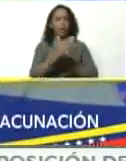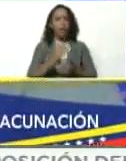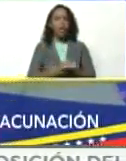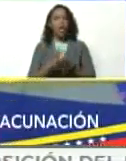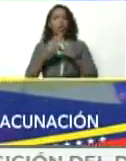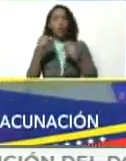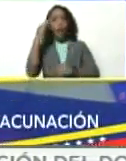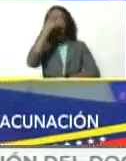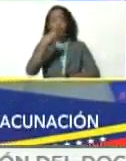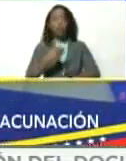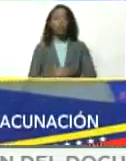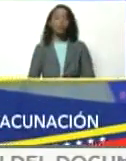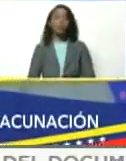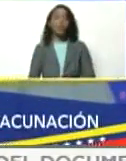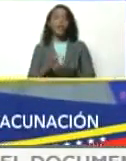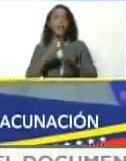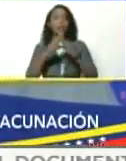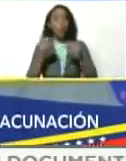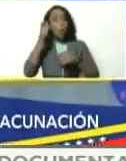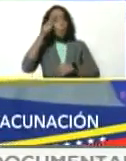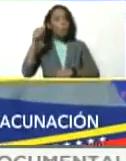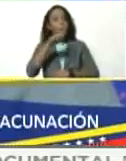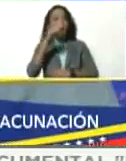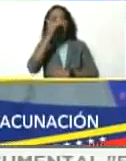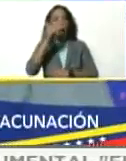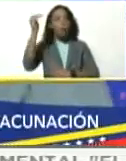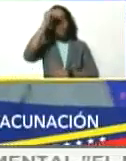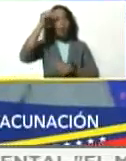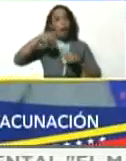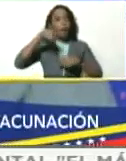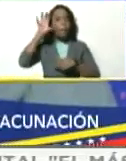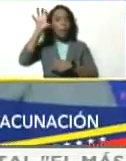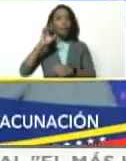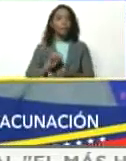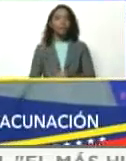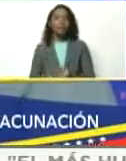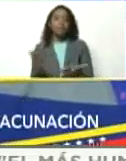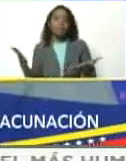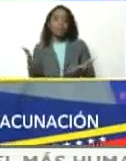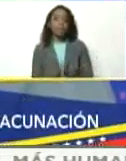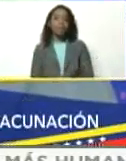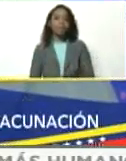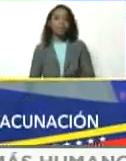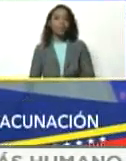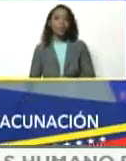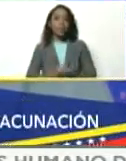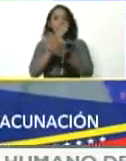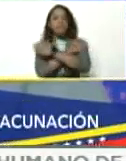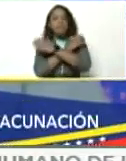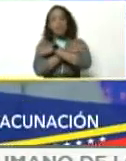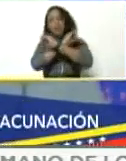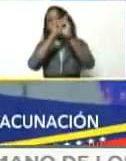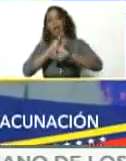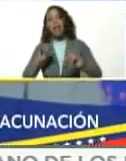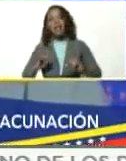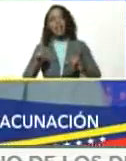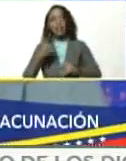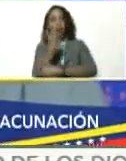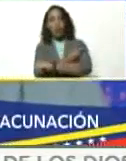la juventud y toda la población adulta del país. ¿Ah? Una felicidad estar vacunado,